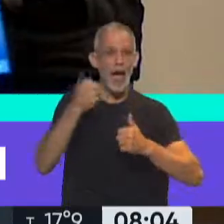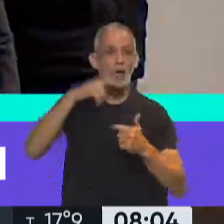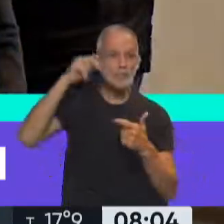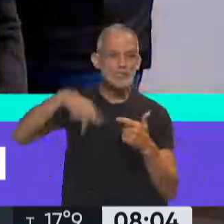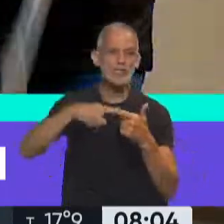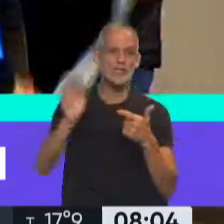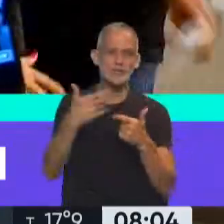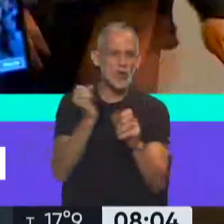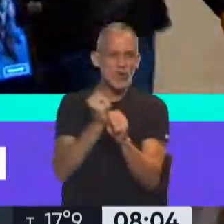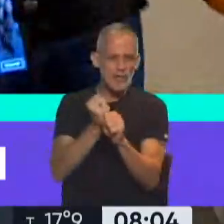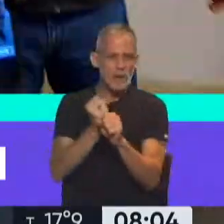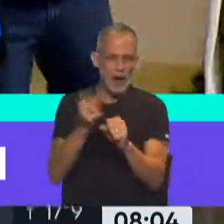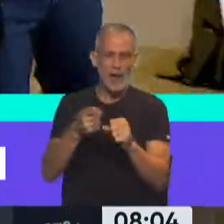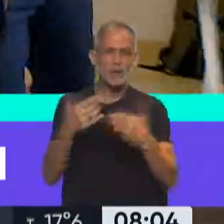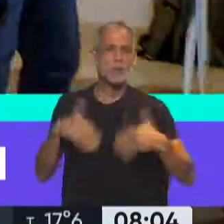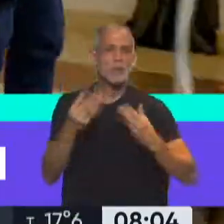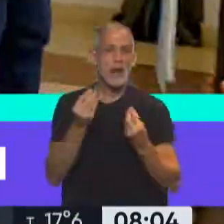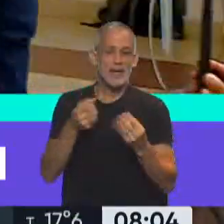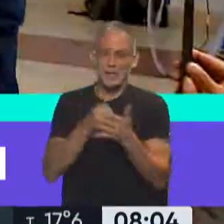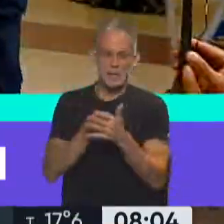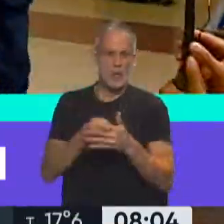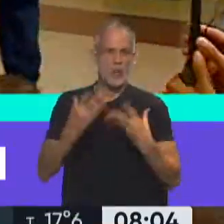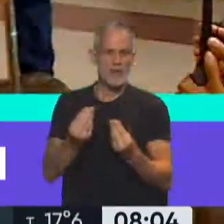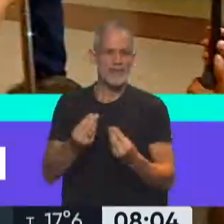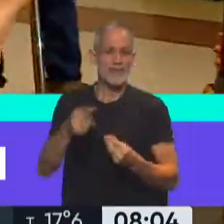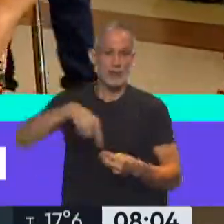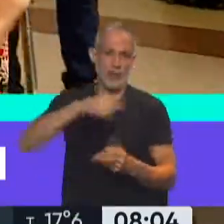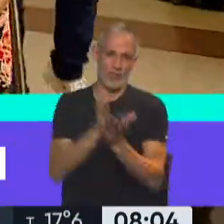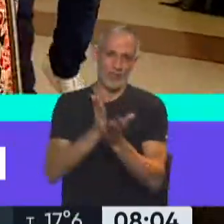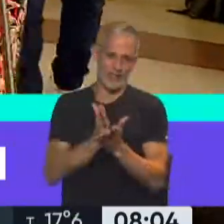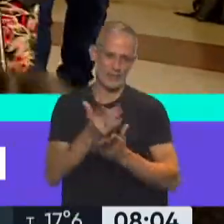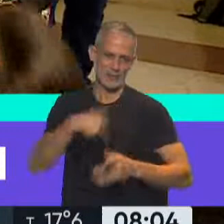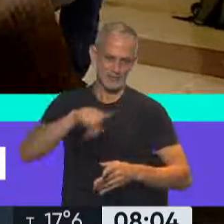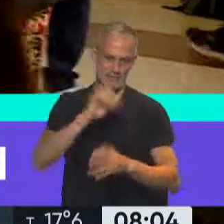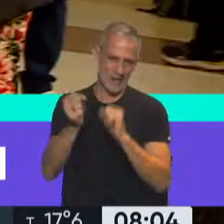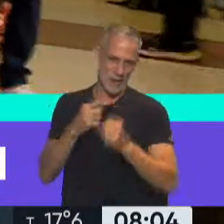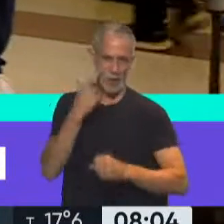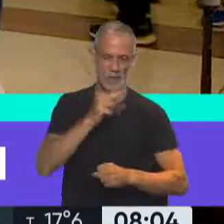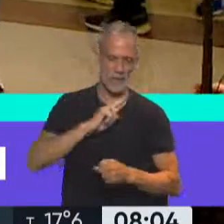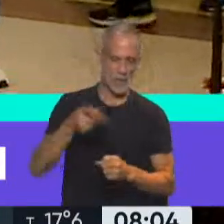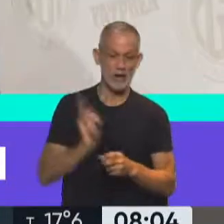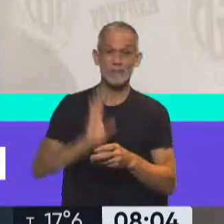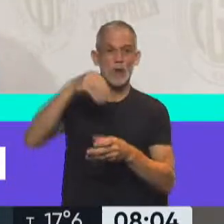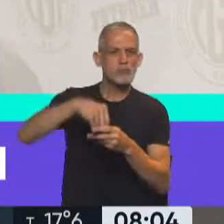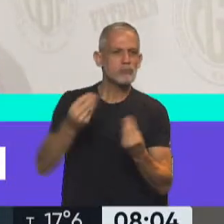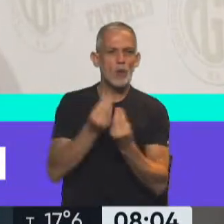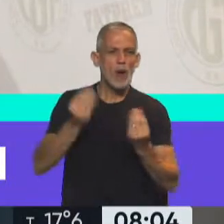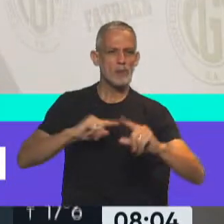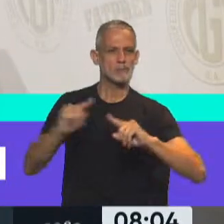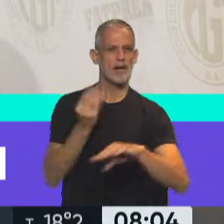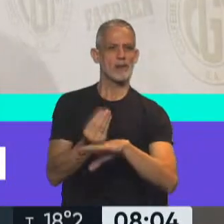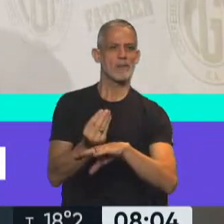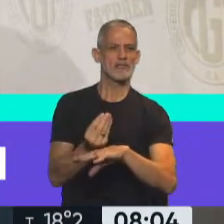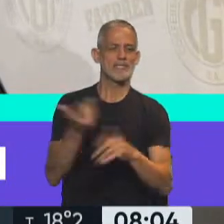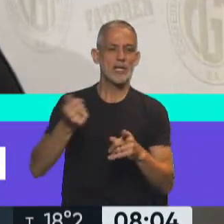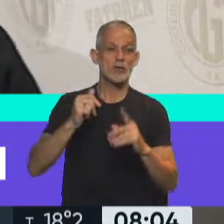todos, están trabajando en definitiva para defender los derechos de los trabajadores y las trabajadoras. Participando hoy, representando